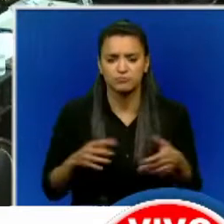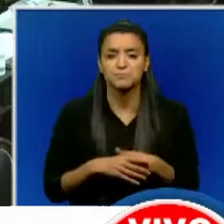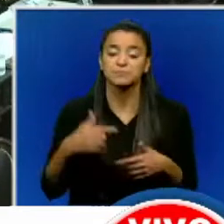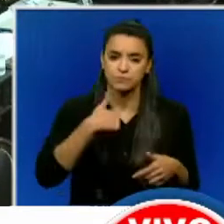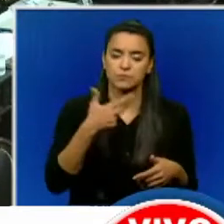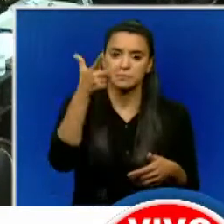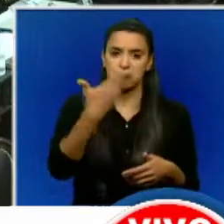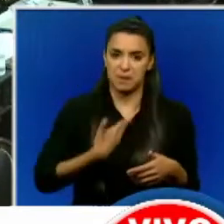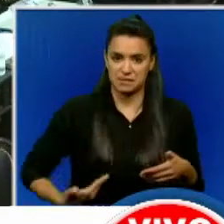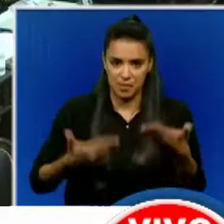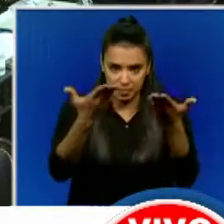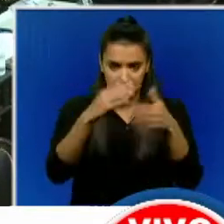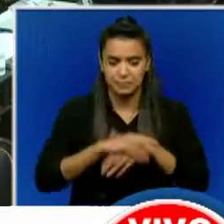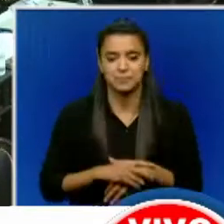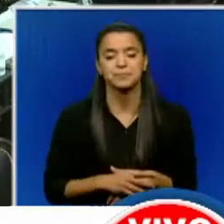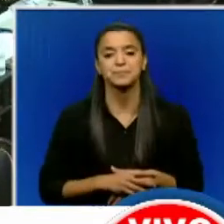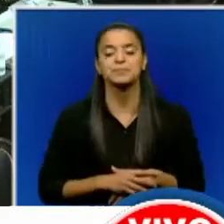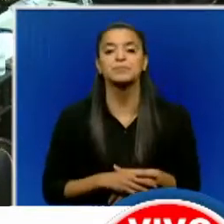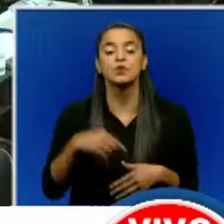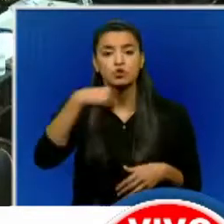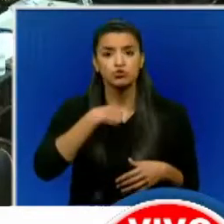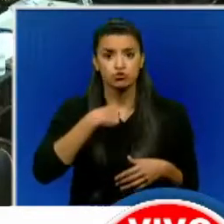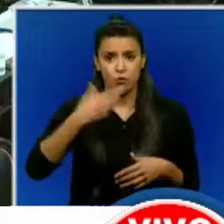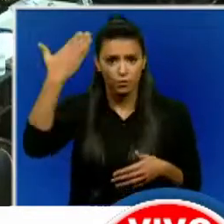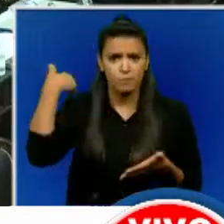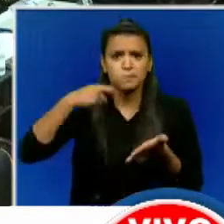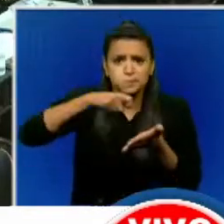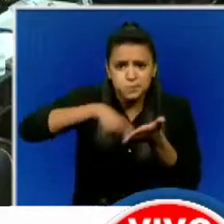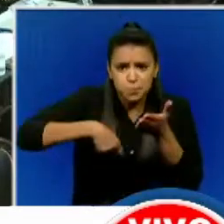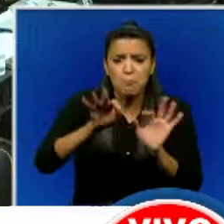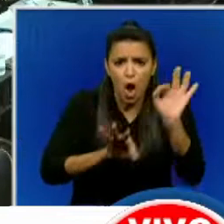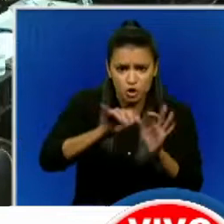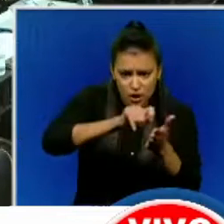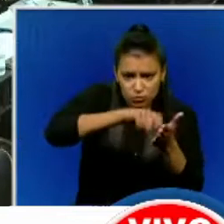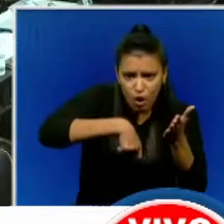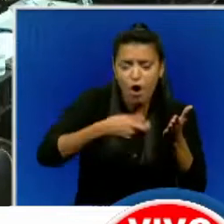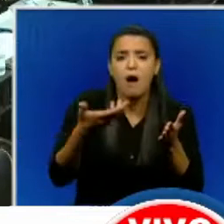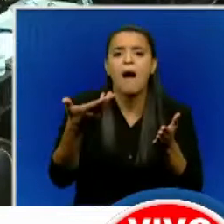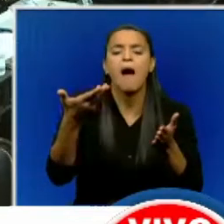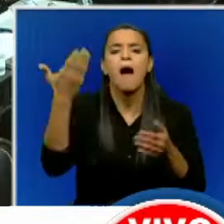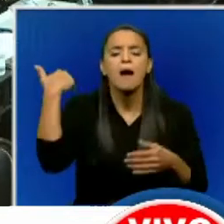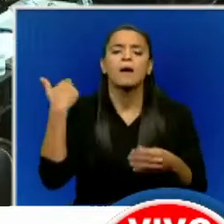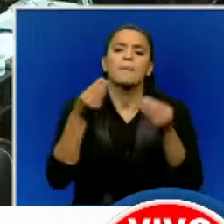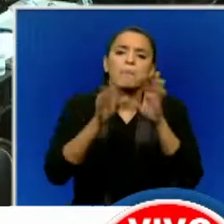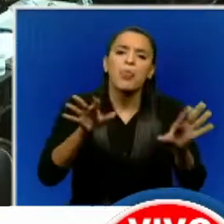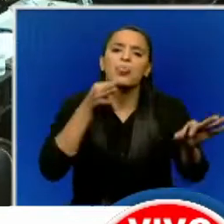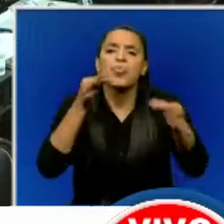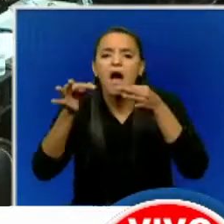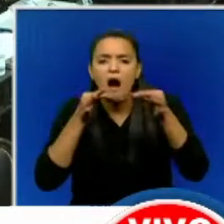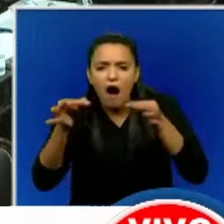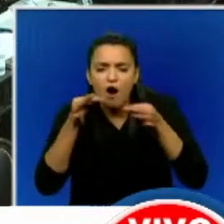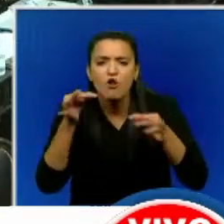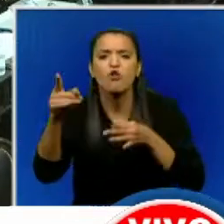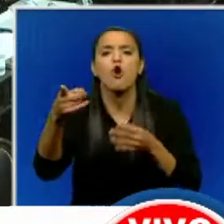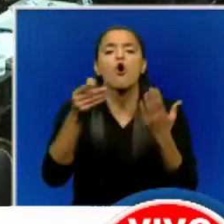señora Presidente, yo he firmado un proyecto antes de que comiencen los diálogos con el